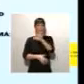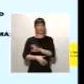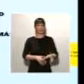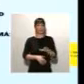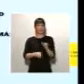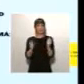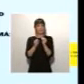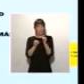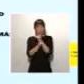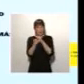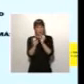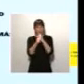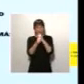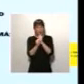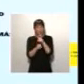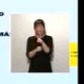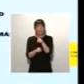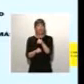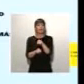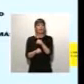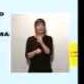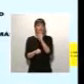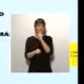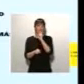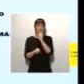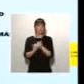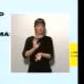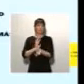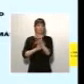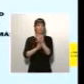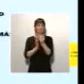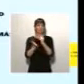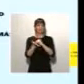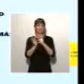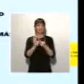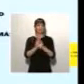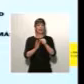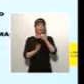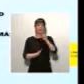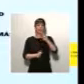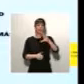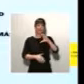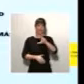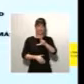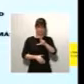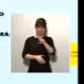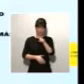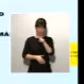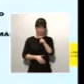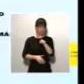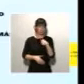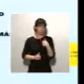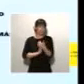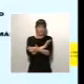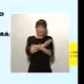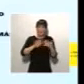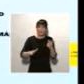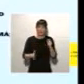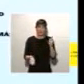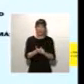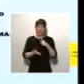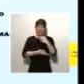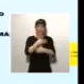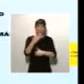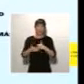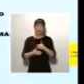hizo fue establecer una técnica de PCR. Se hizo de forma muy rápida, siguiendo las recomendaciones de la